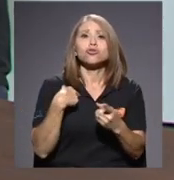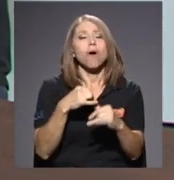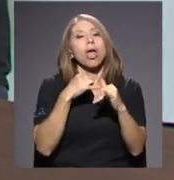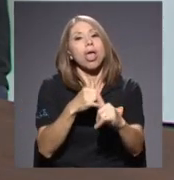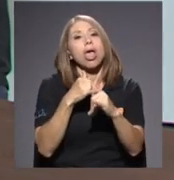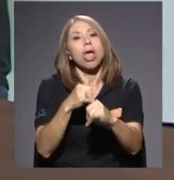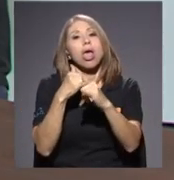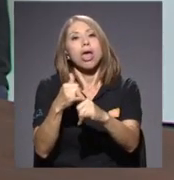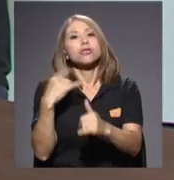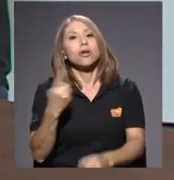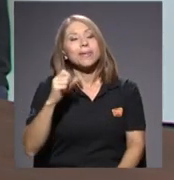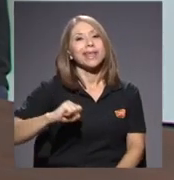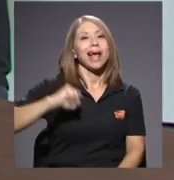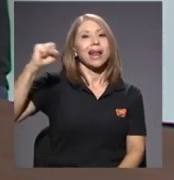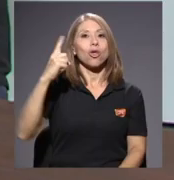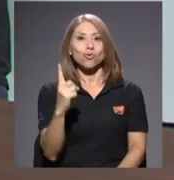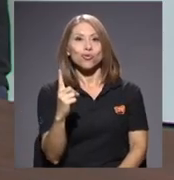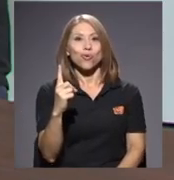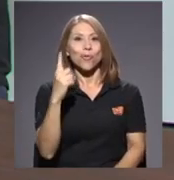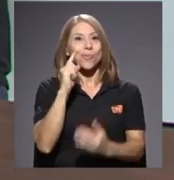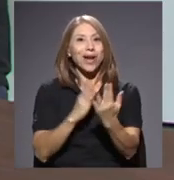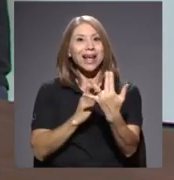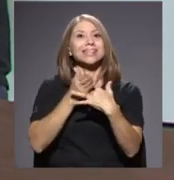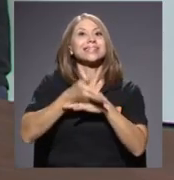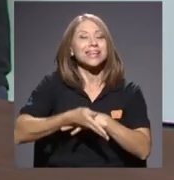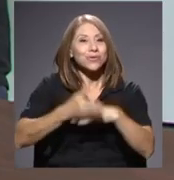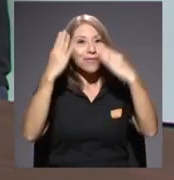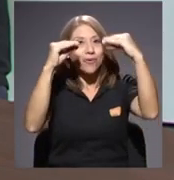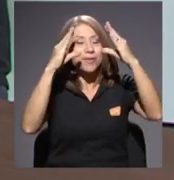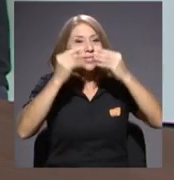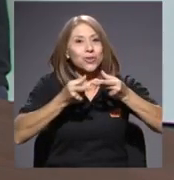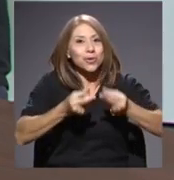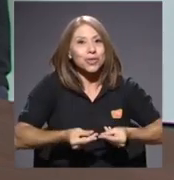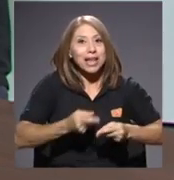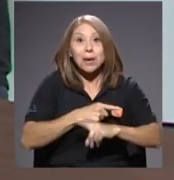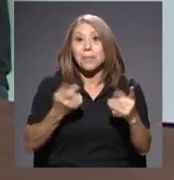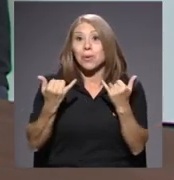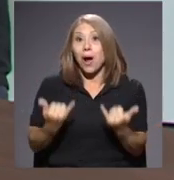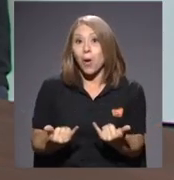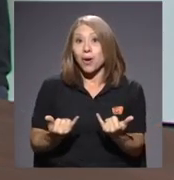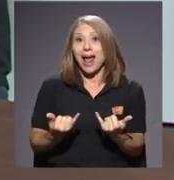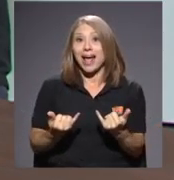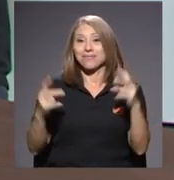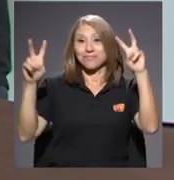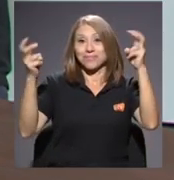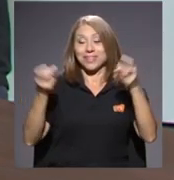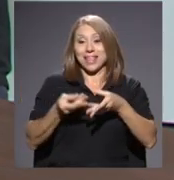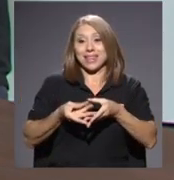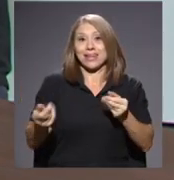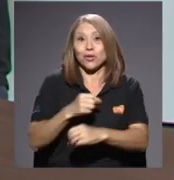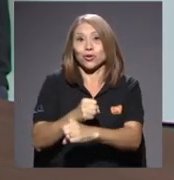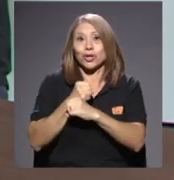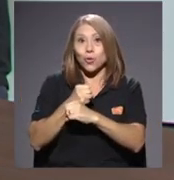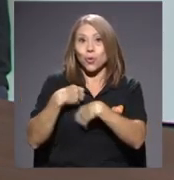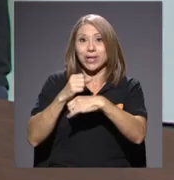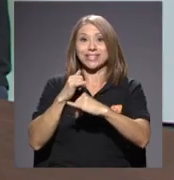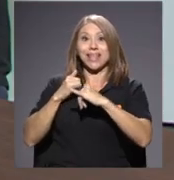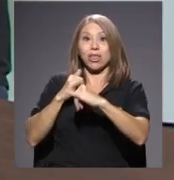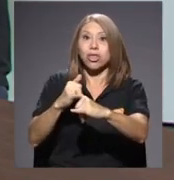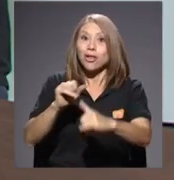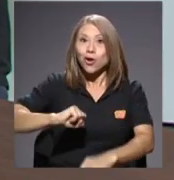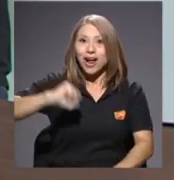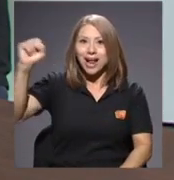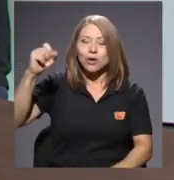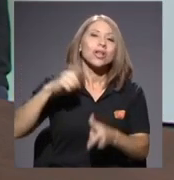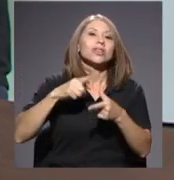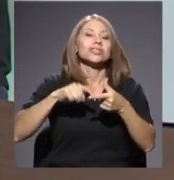por acceso a información tributaria, y ahora lo gana este grupo de estas dos personas de Territorio Seguro, y yo me alegro mucho porque eso es transparentar lo